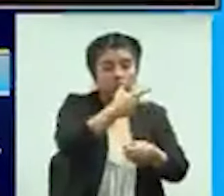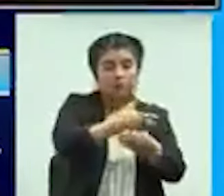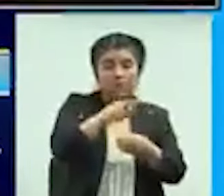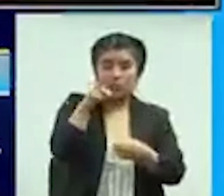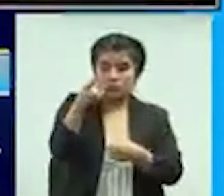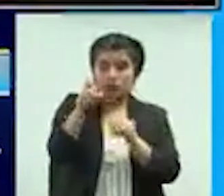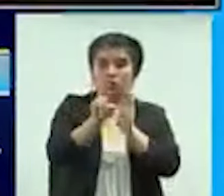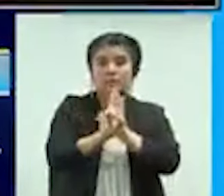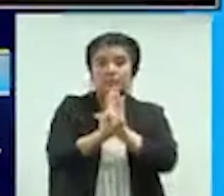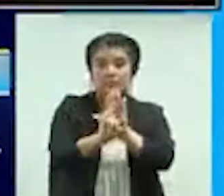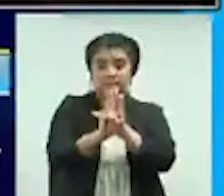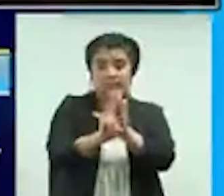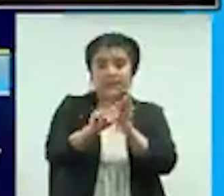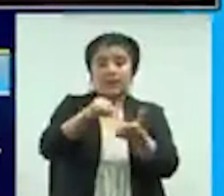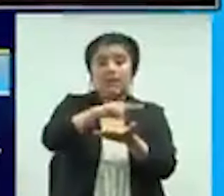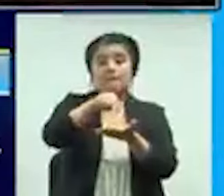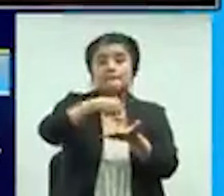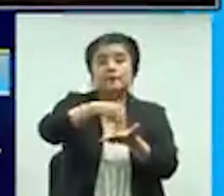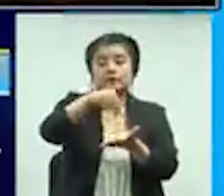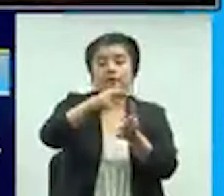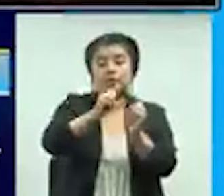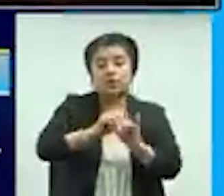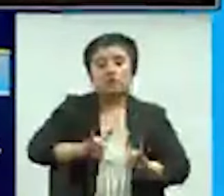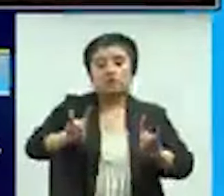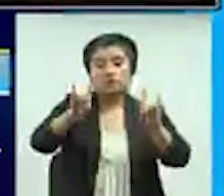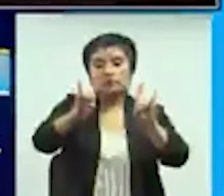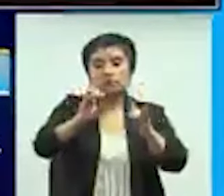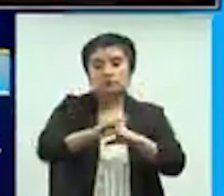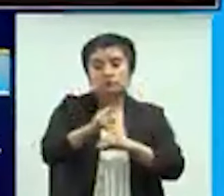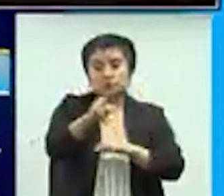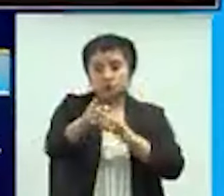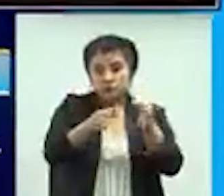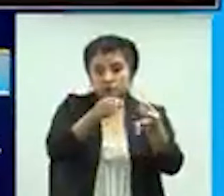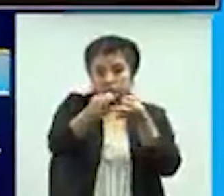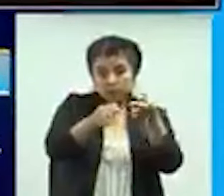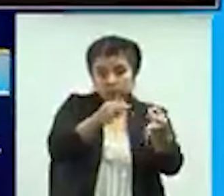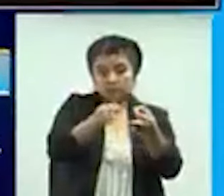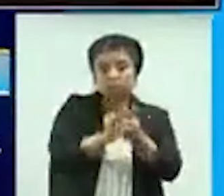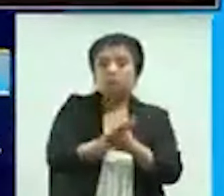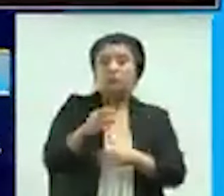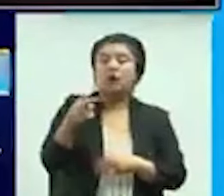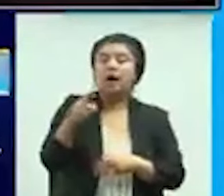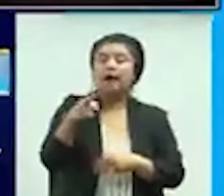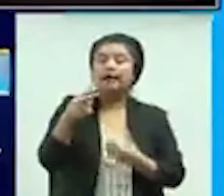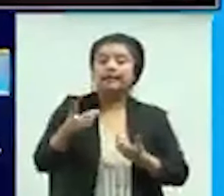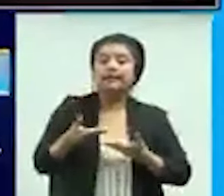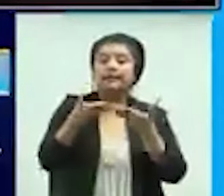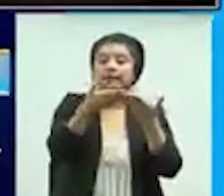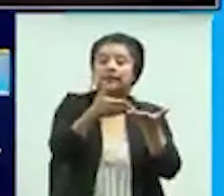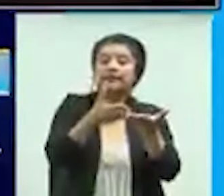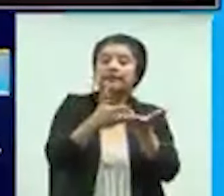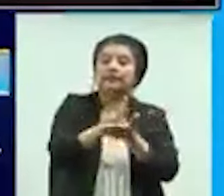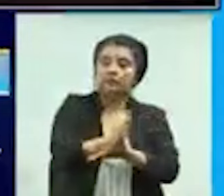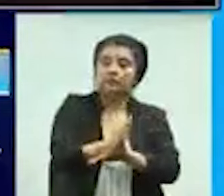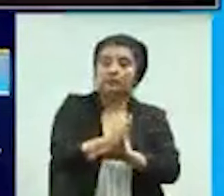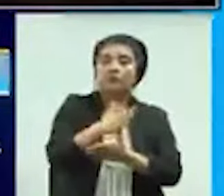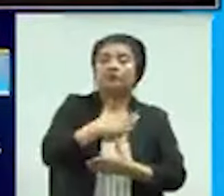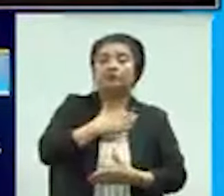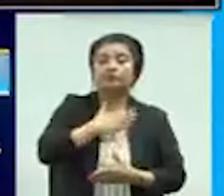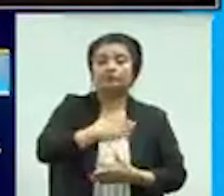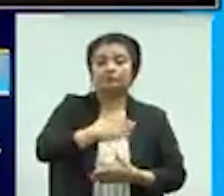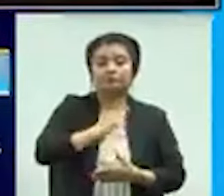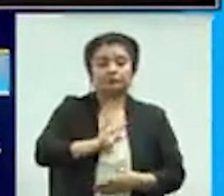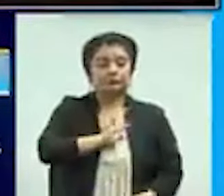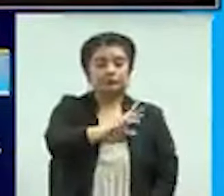su representante en Naciones Unidas, explique, ¿a quién se le otorga los derechos en nombre de